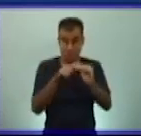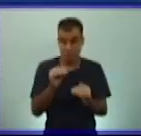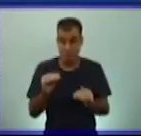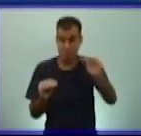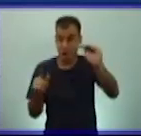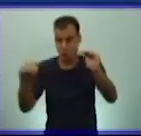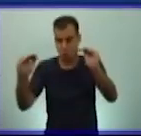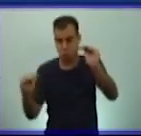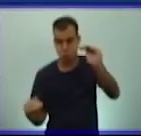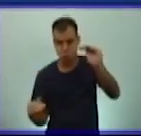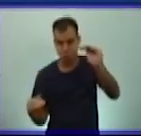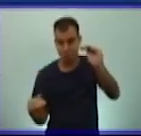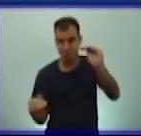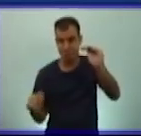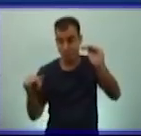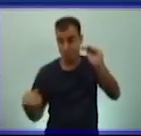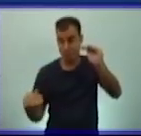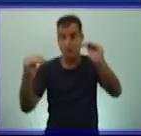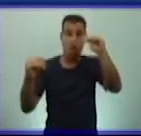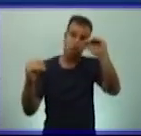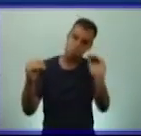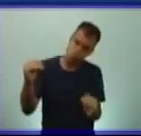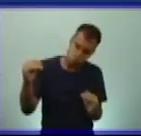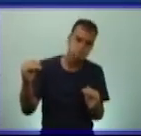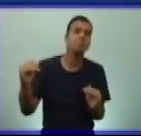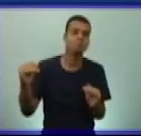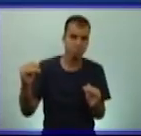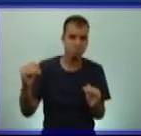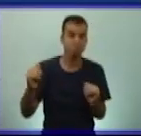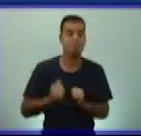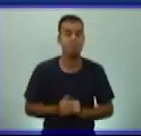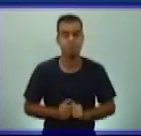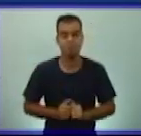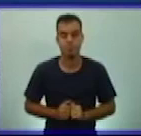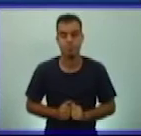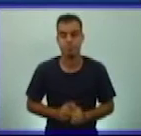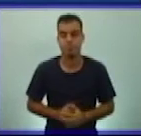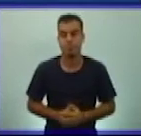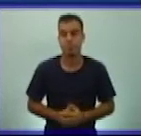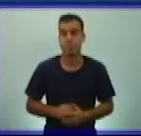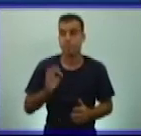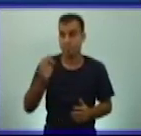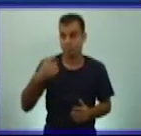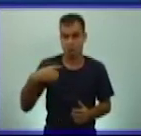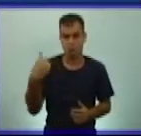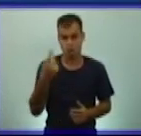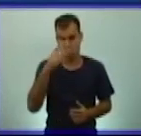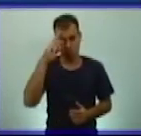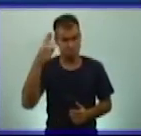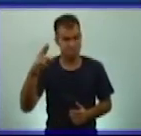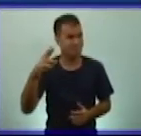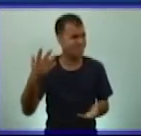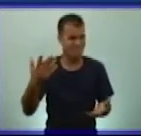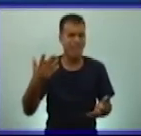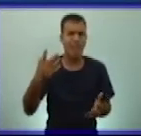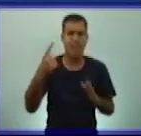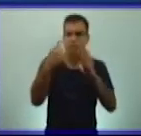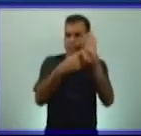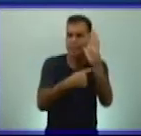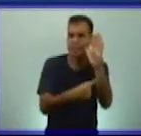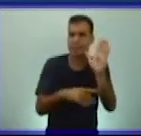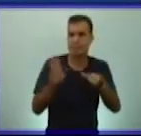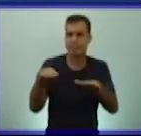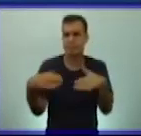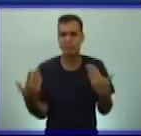físico siempre describimos e hicimos presente de qué parámetros depende